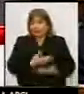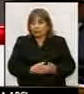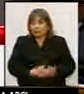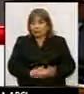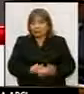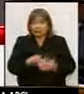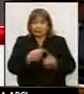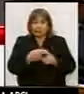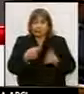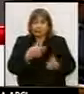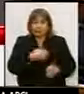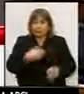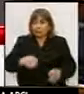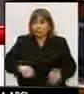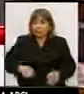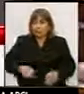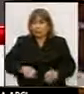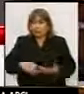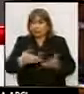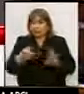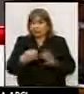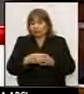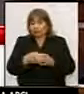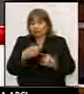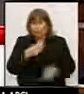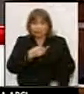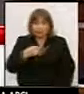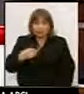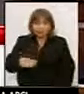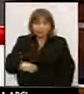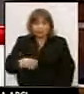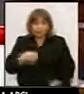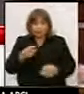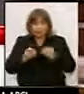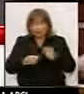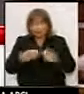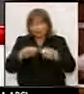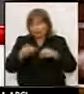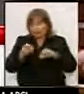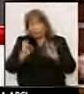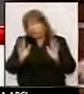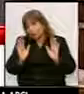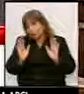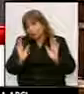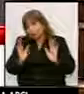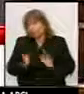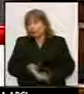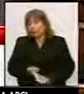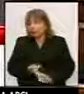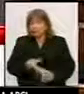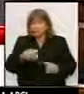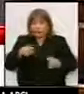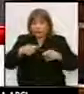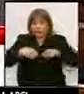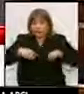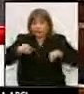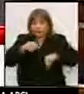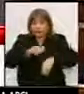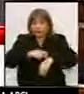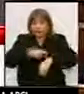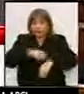pero creo que el presidente de la comisión y los miembros del pleno autorizarán que en este periodo de